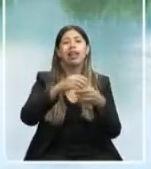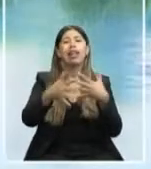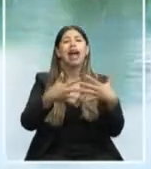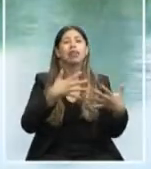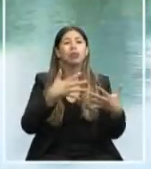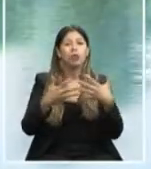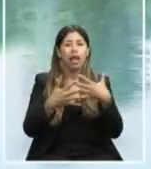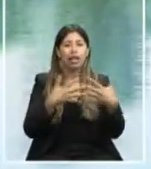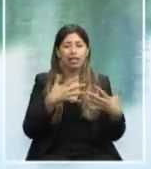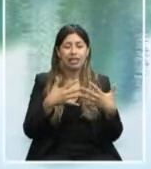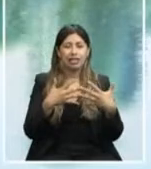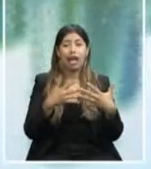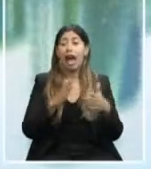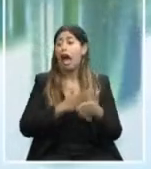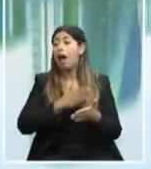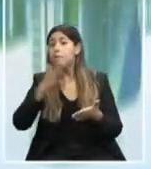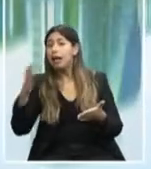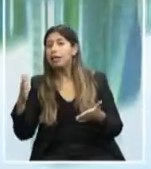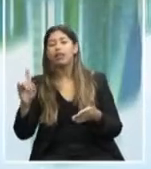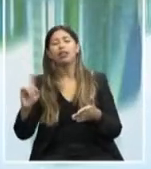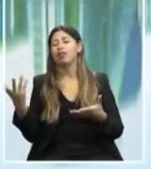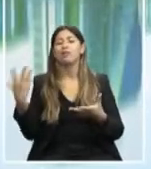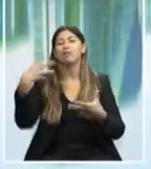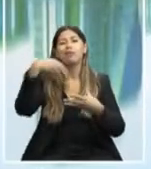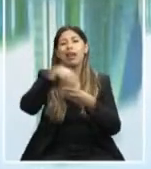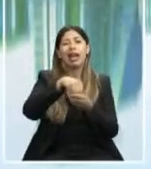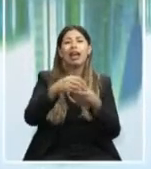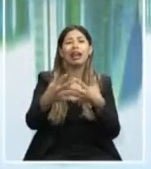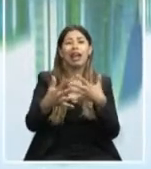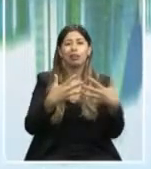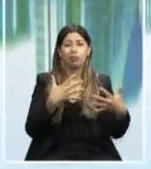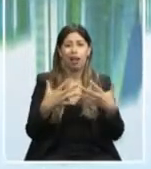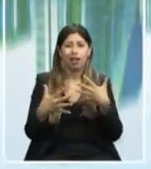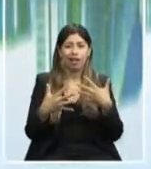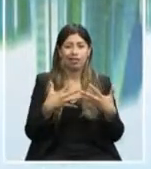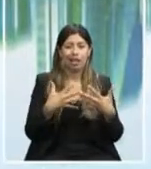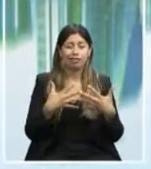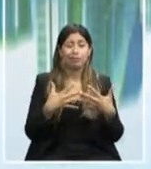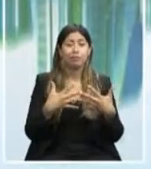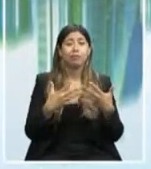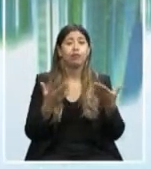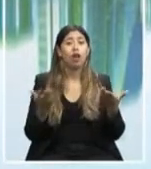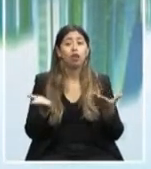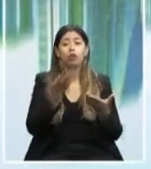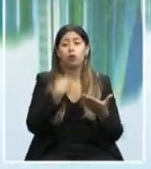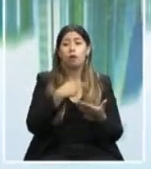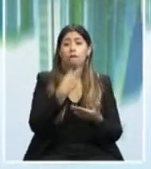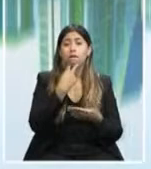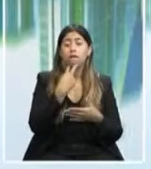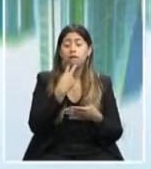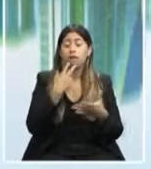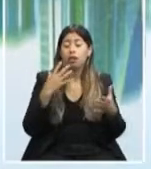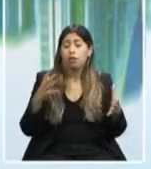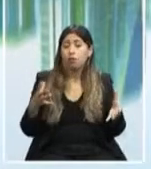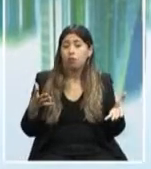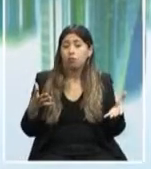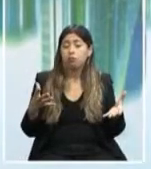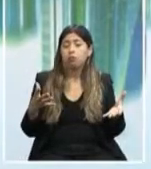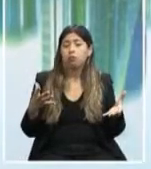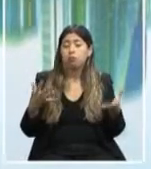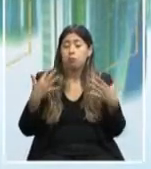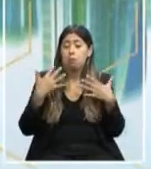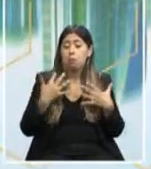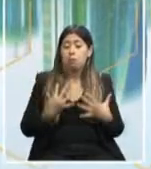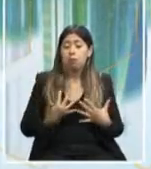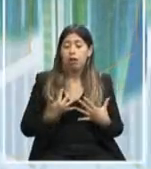No somos aparte, somos parte de la naturaleza. Y como seres vivos estamos